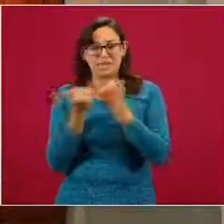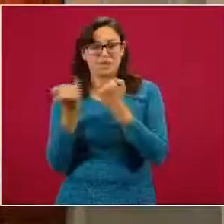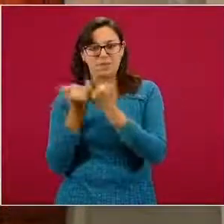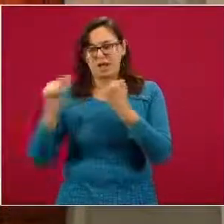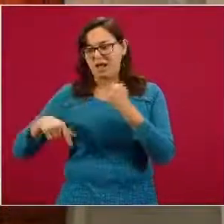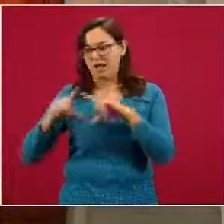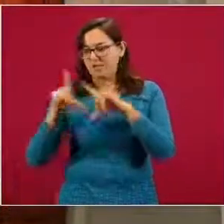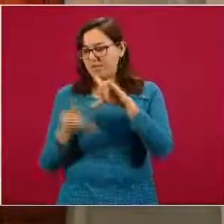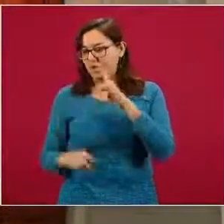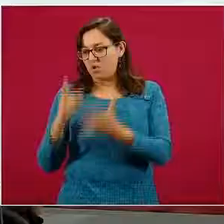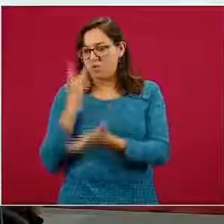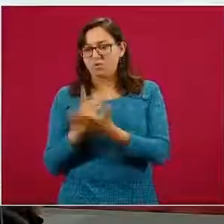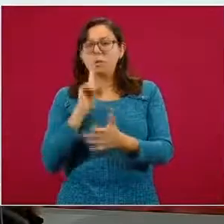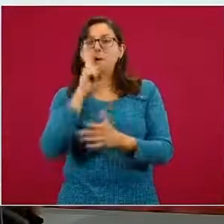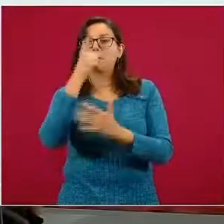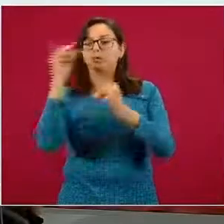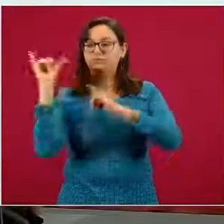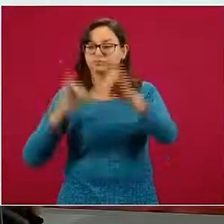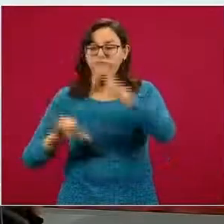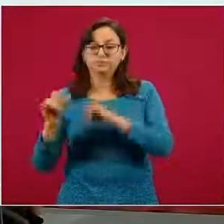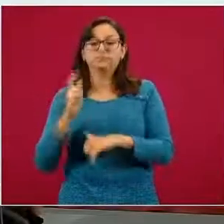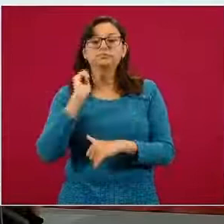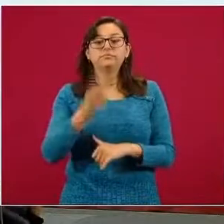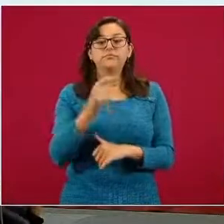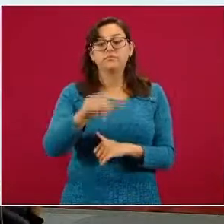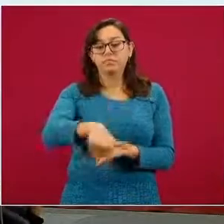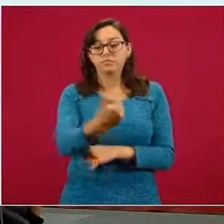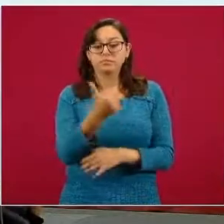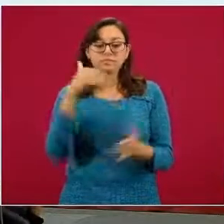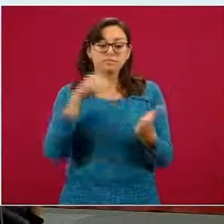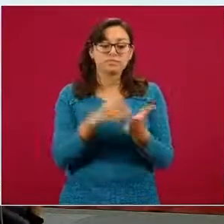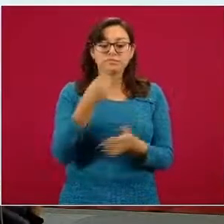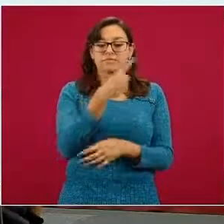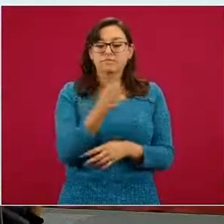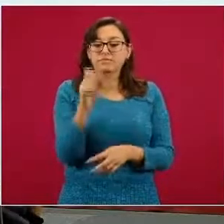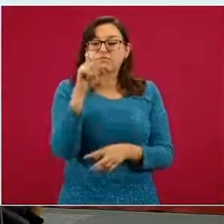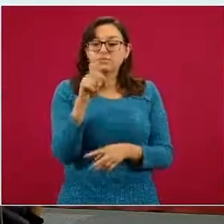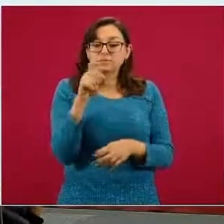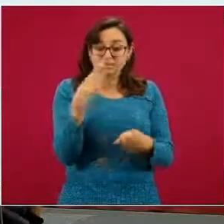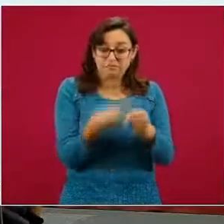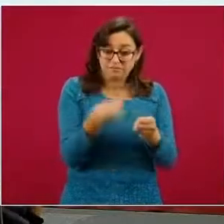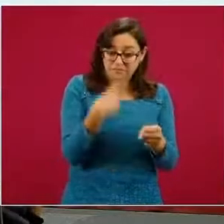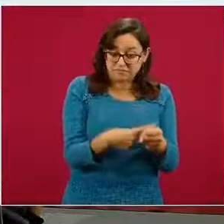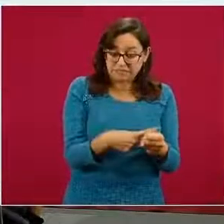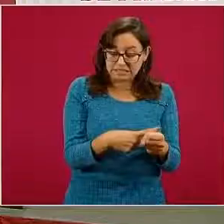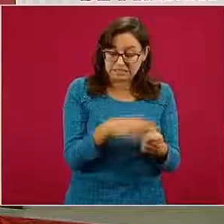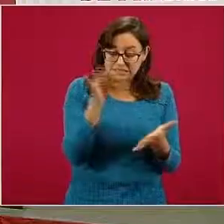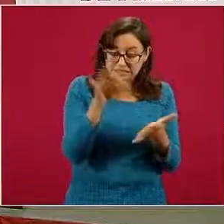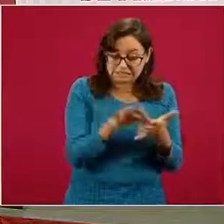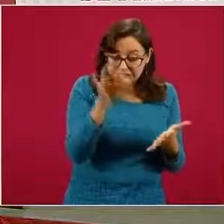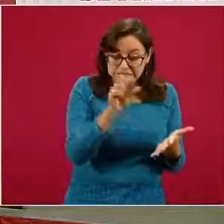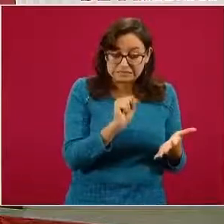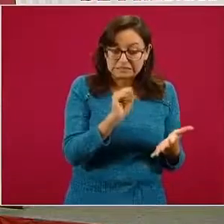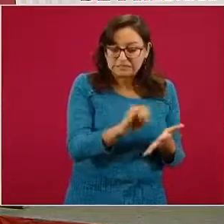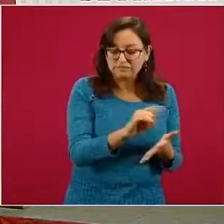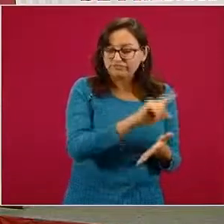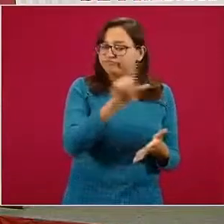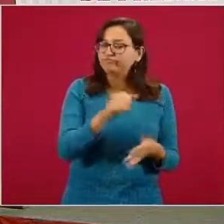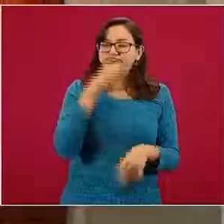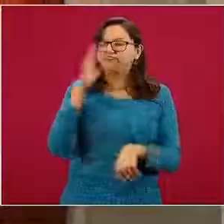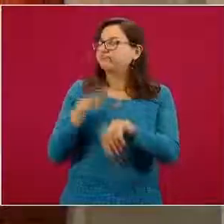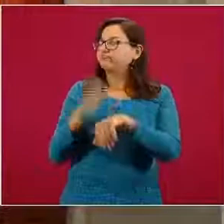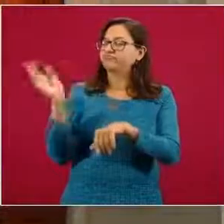esa fecha excluir 12.130 casos que habían sido confirmados por pruebas serológicas y dijeron